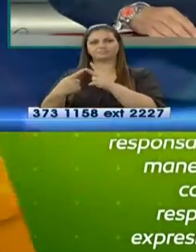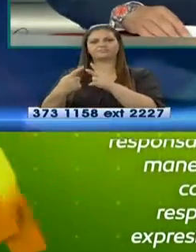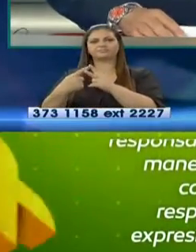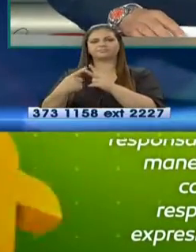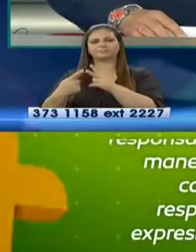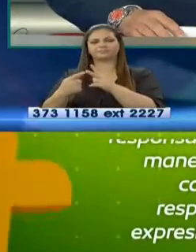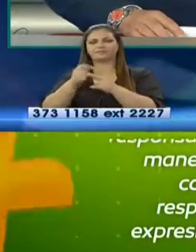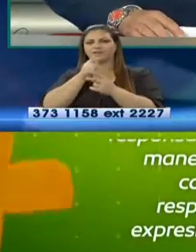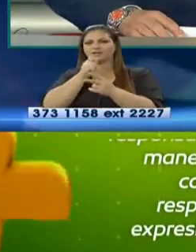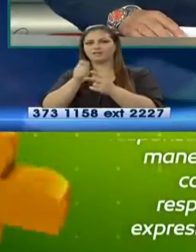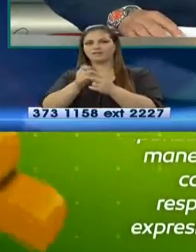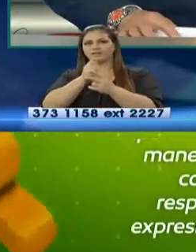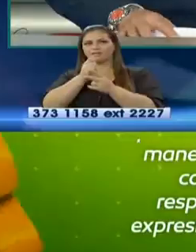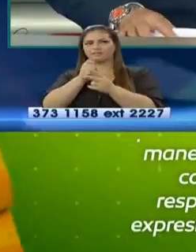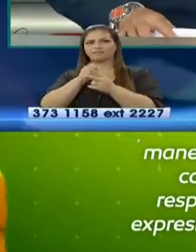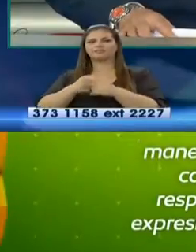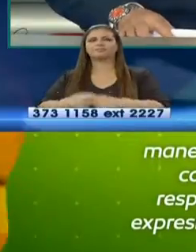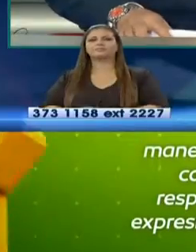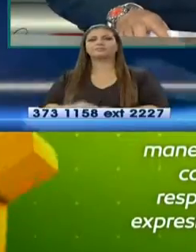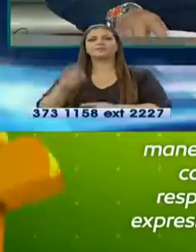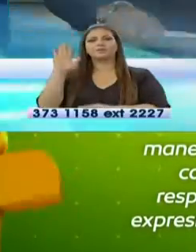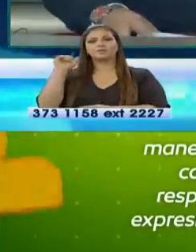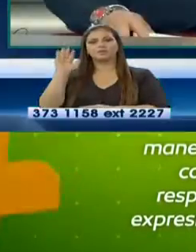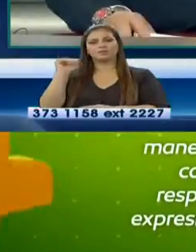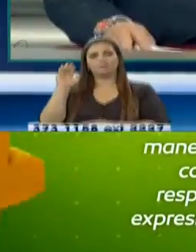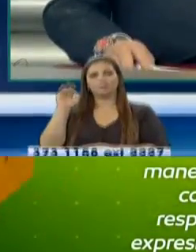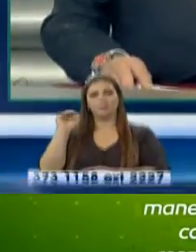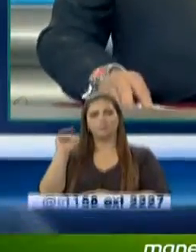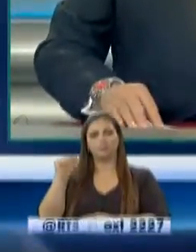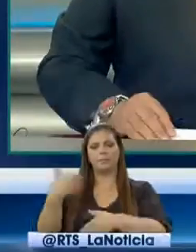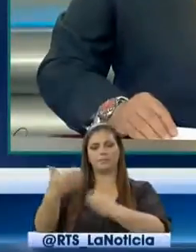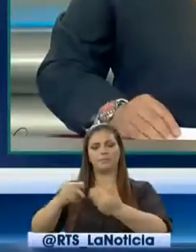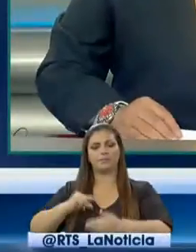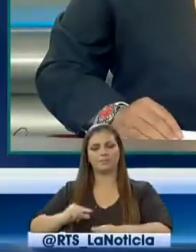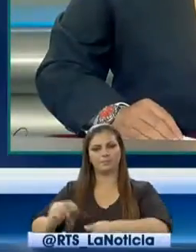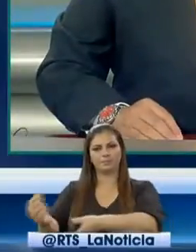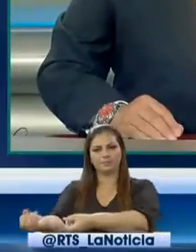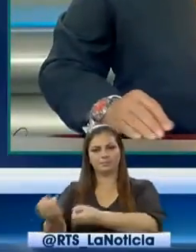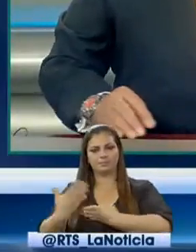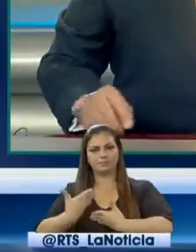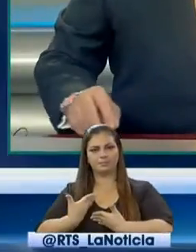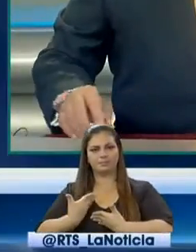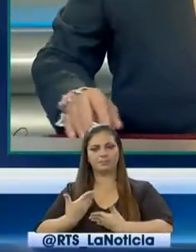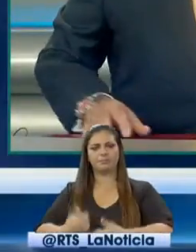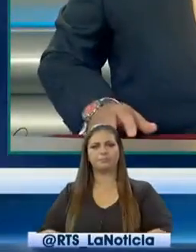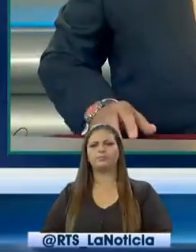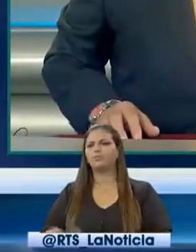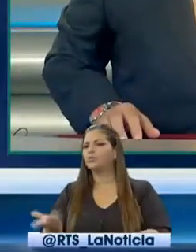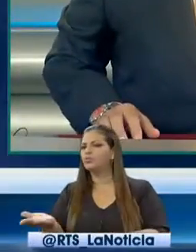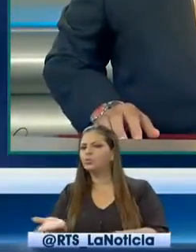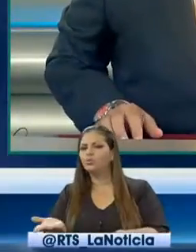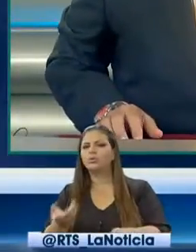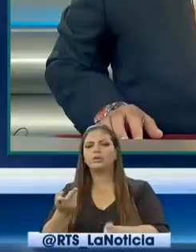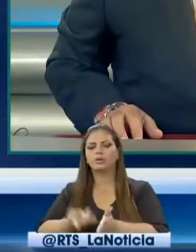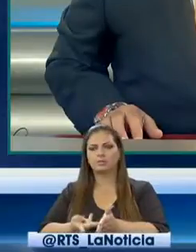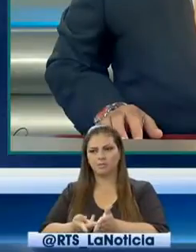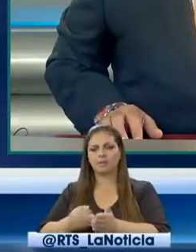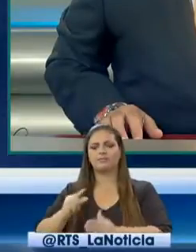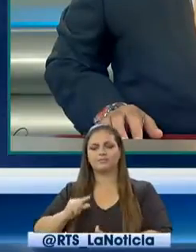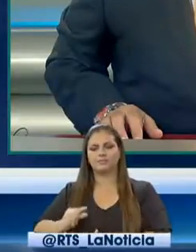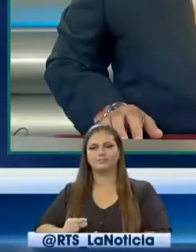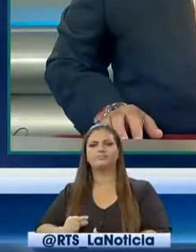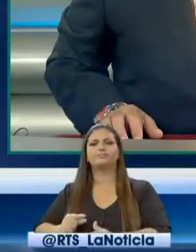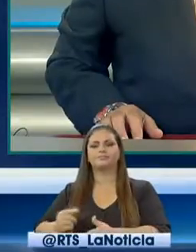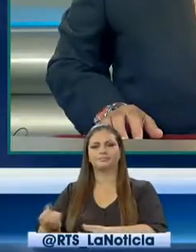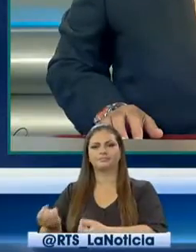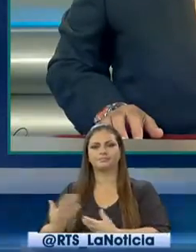como Enrique Muñoz. Solo saludamos con ustedes, compañeros, para que más adelante nos detallen la información del sitio en el que se encuentra cada uno. Adelante con